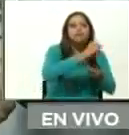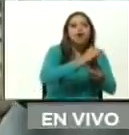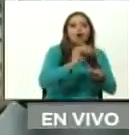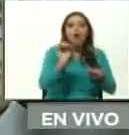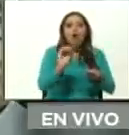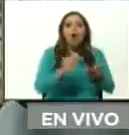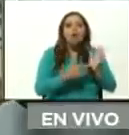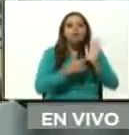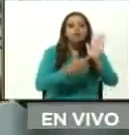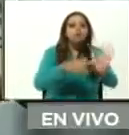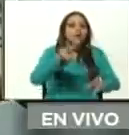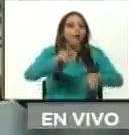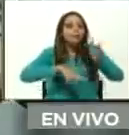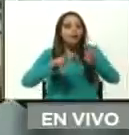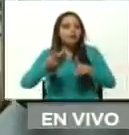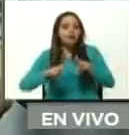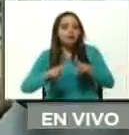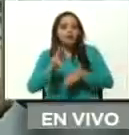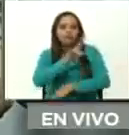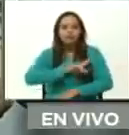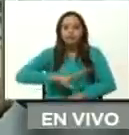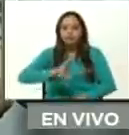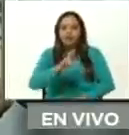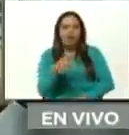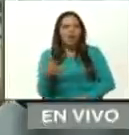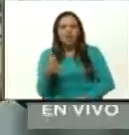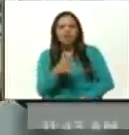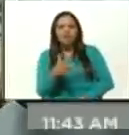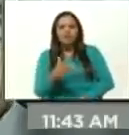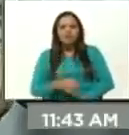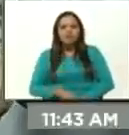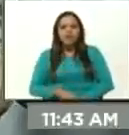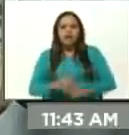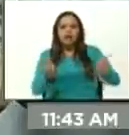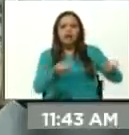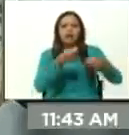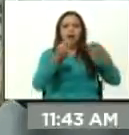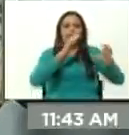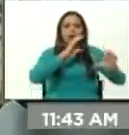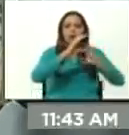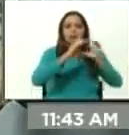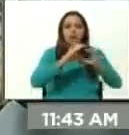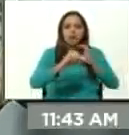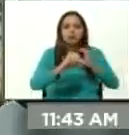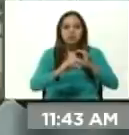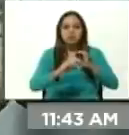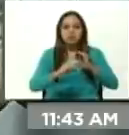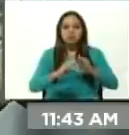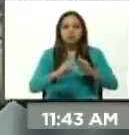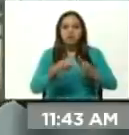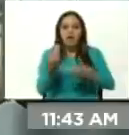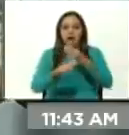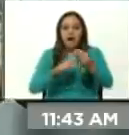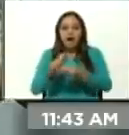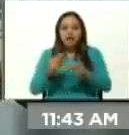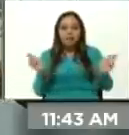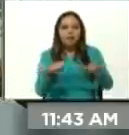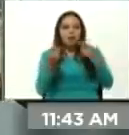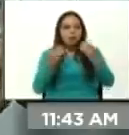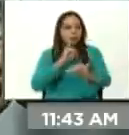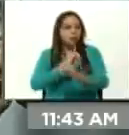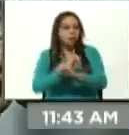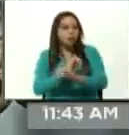o formateadas a través de notas de prensa que han salido en medios digitales, denuncias